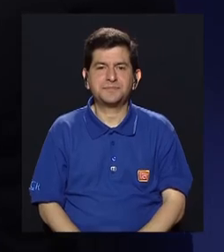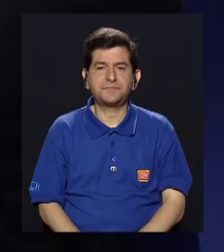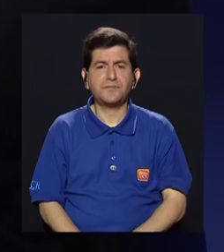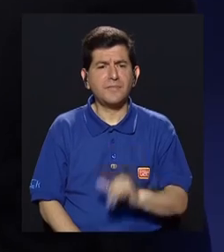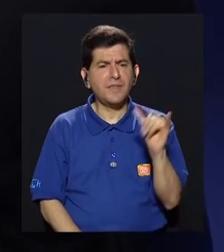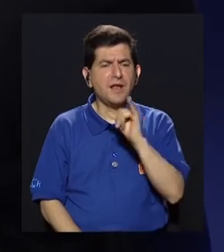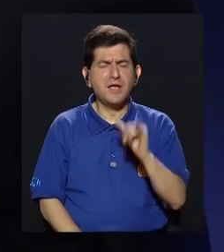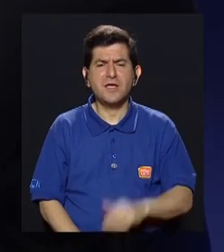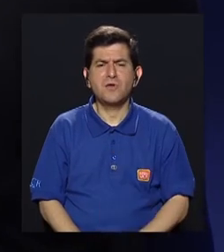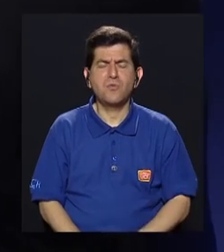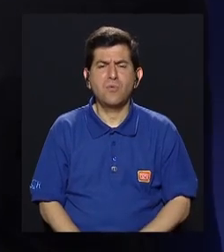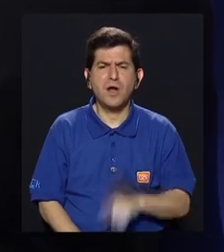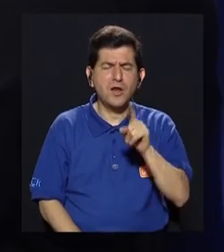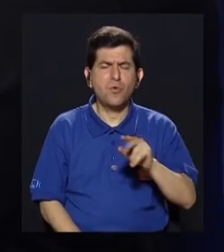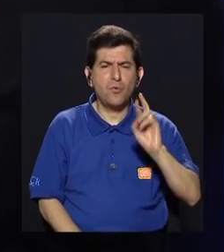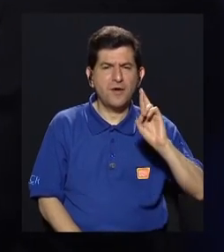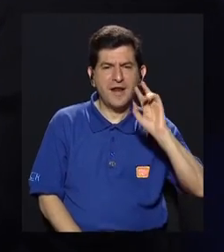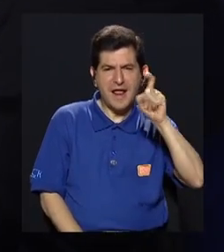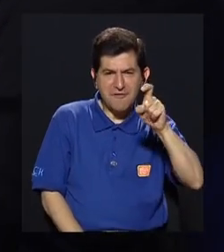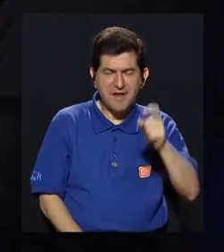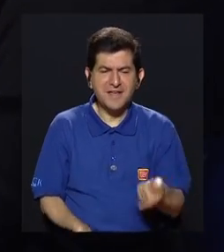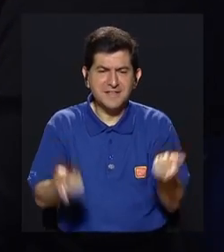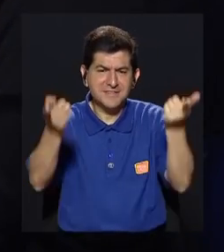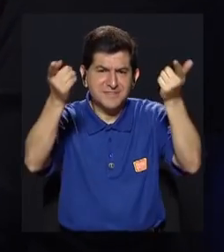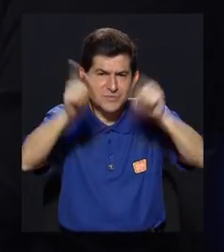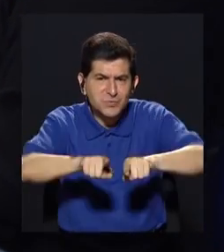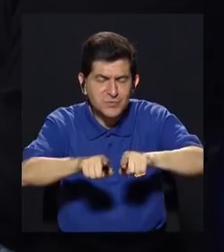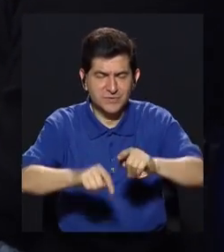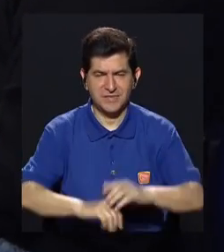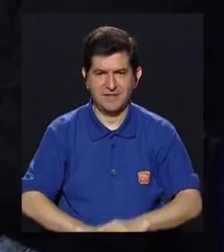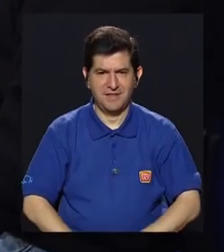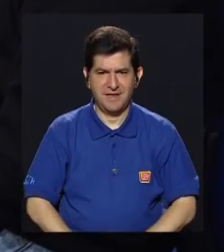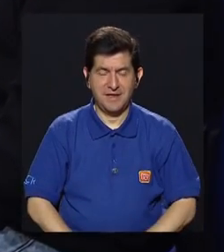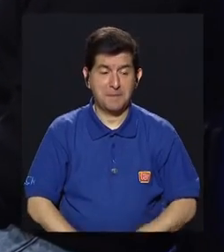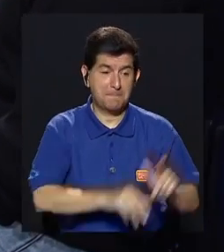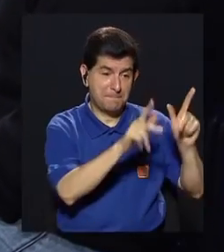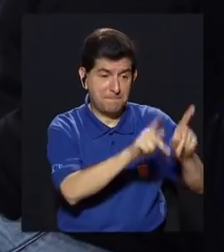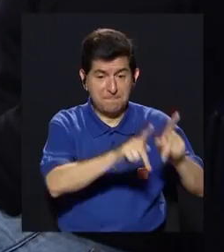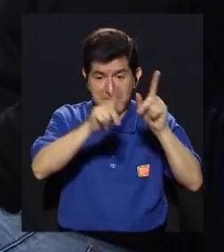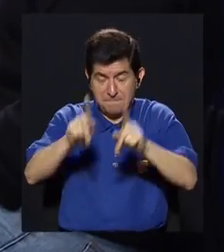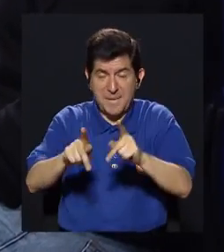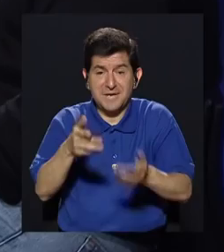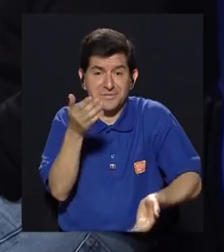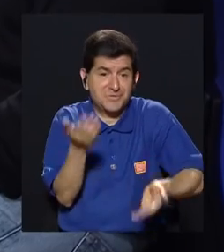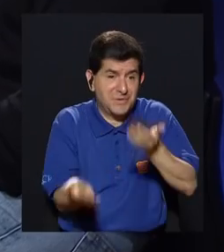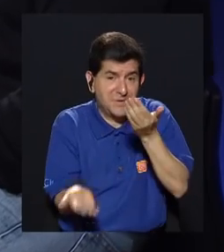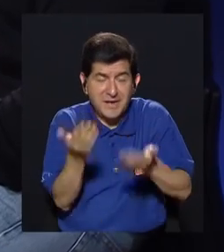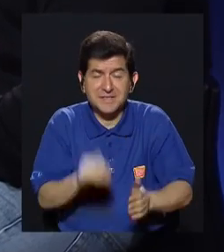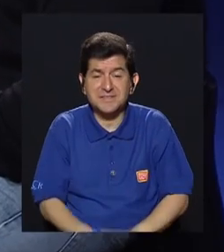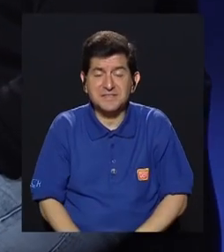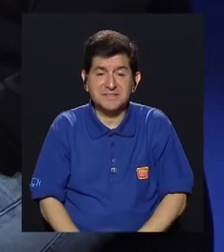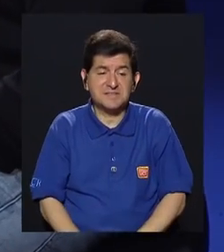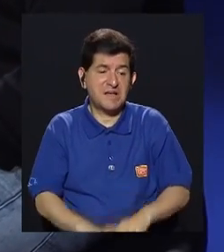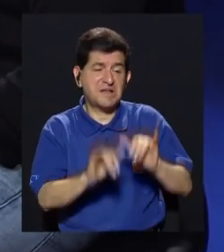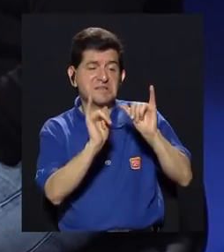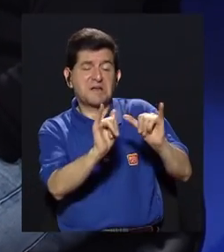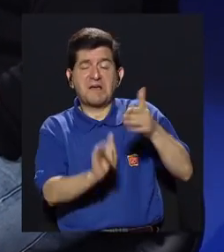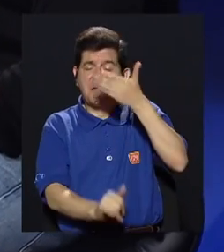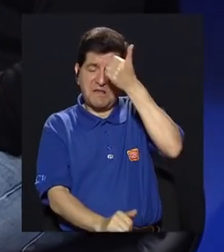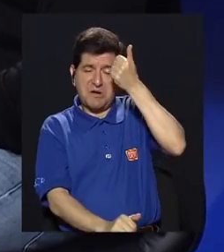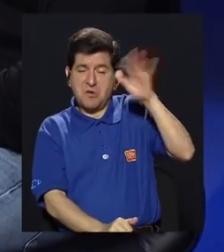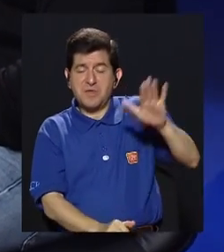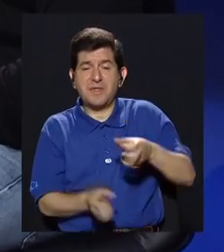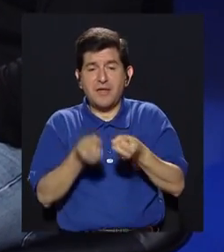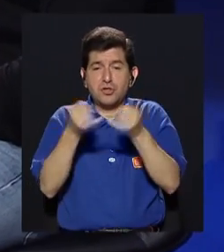es una álvaro una radiografía de qué sucede cuando cuando las personas se les deja en el olvido y